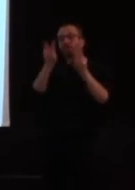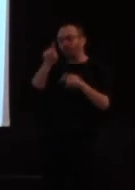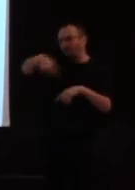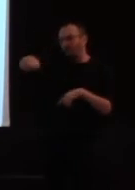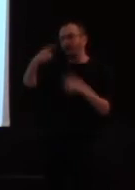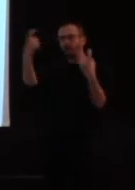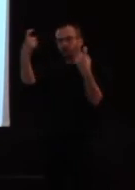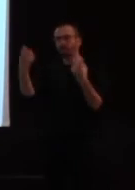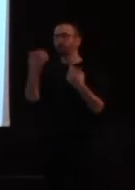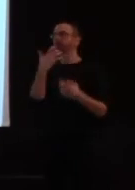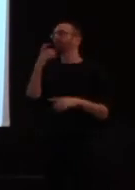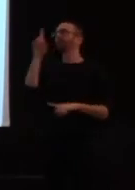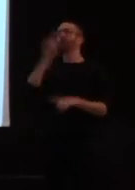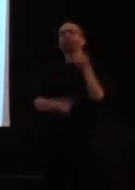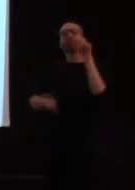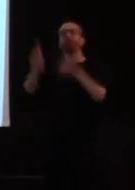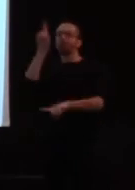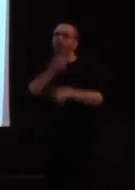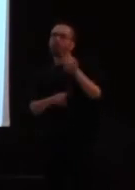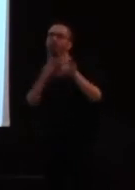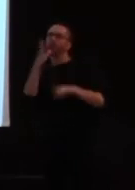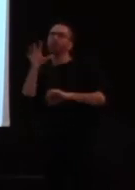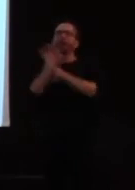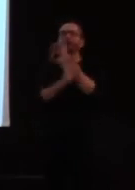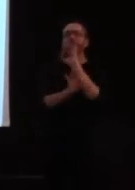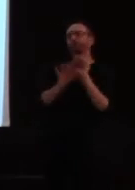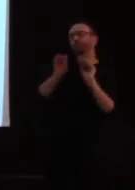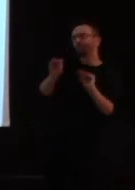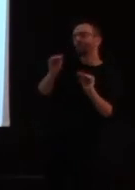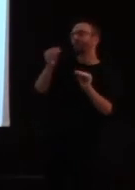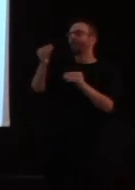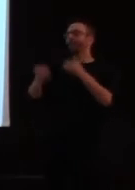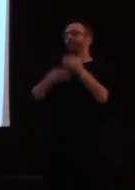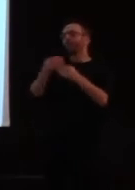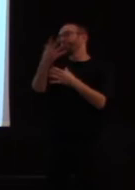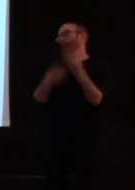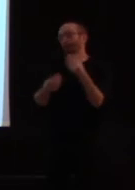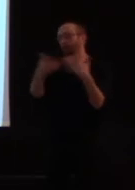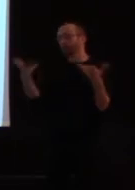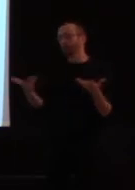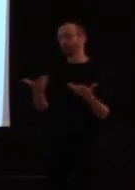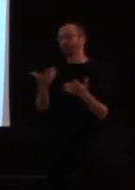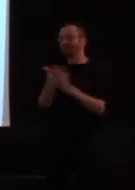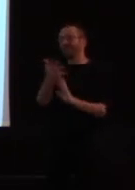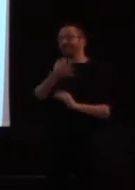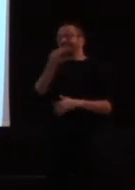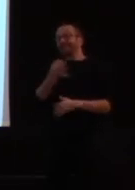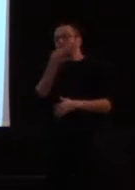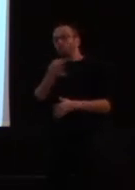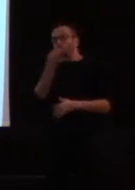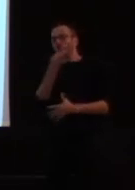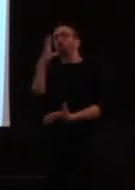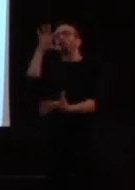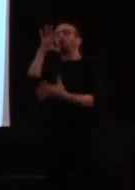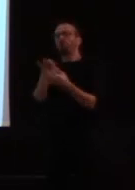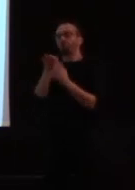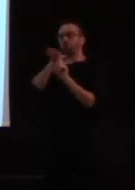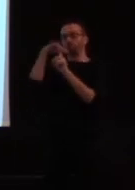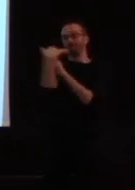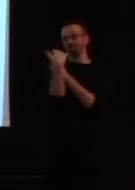habla del problema que tuvieron en el que hicieron bien. Es decir, la sensación de que el discurso forma parte del contexto, los tiene en cuenta cuando